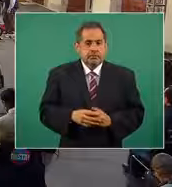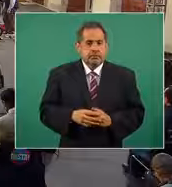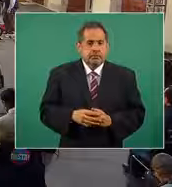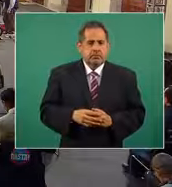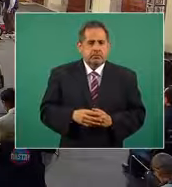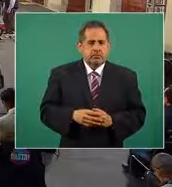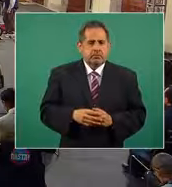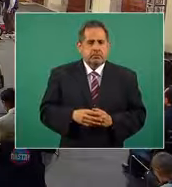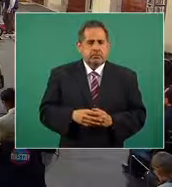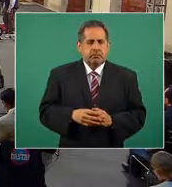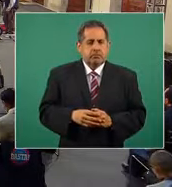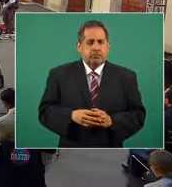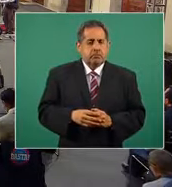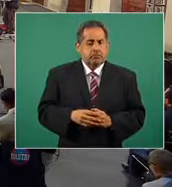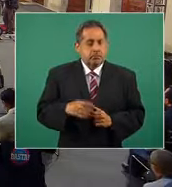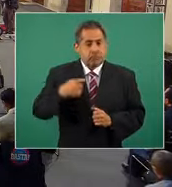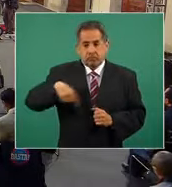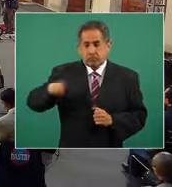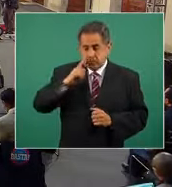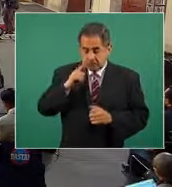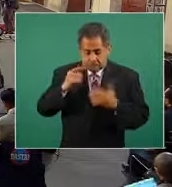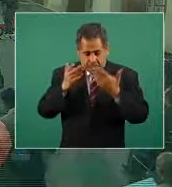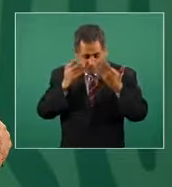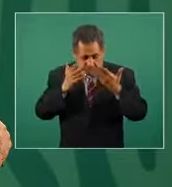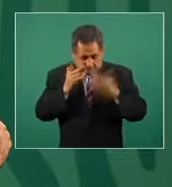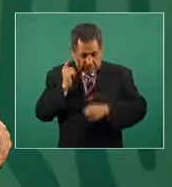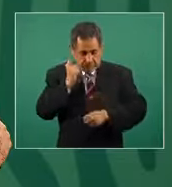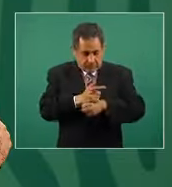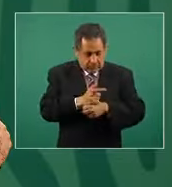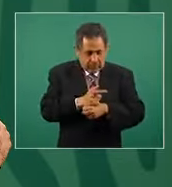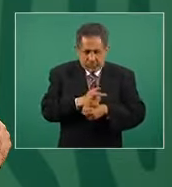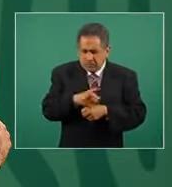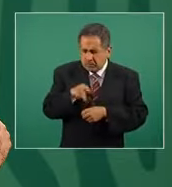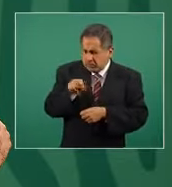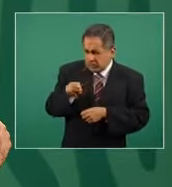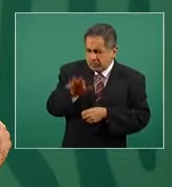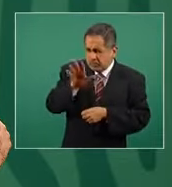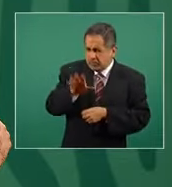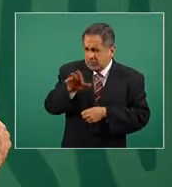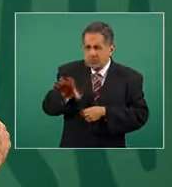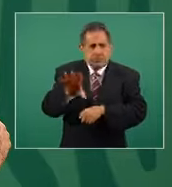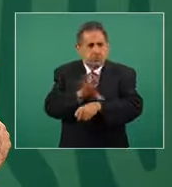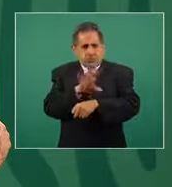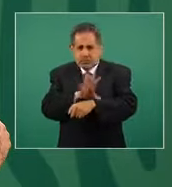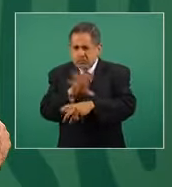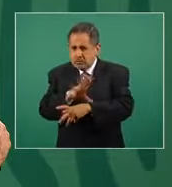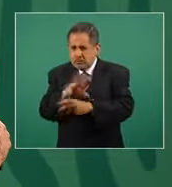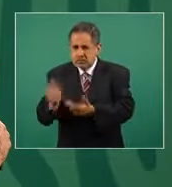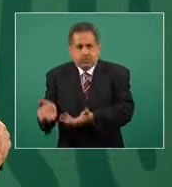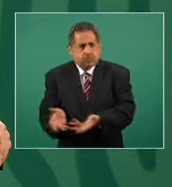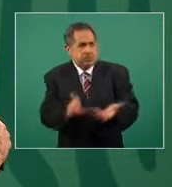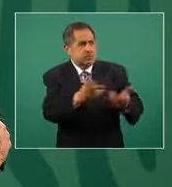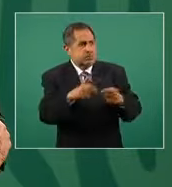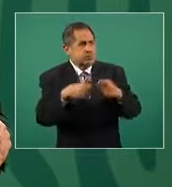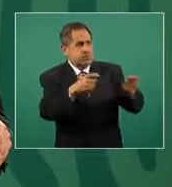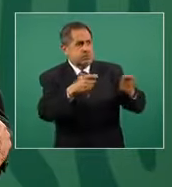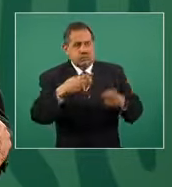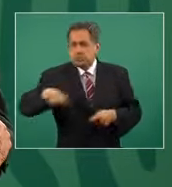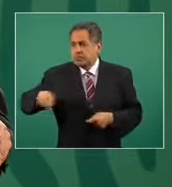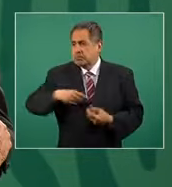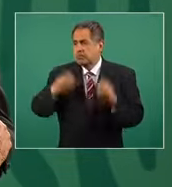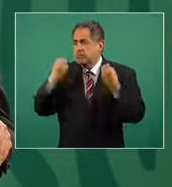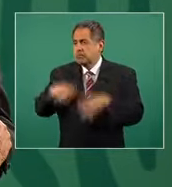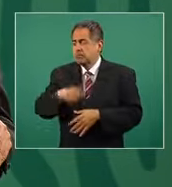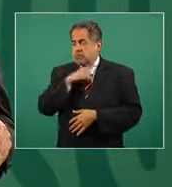nos dimos cuenta de que se estaba entregando el sector energético y que íbamos a perder